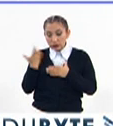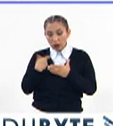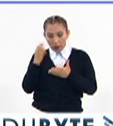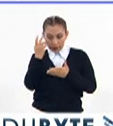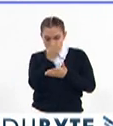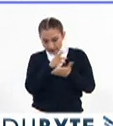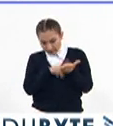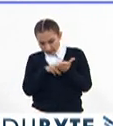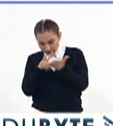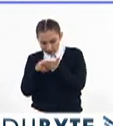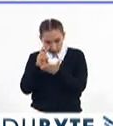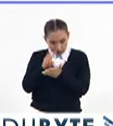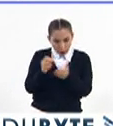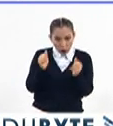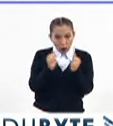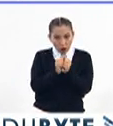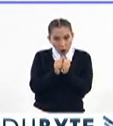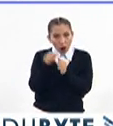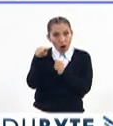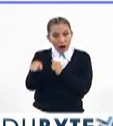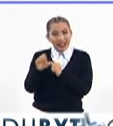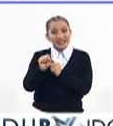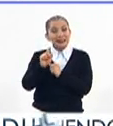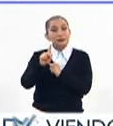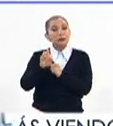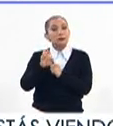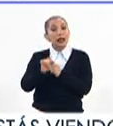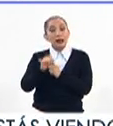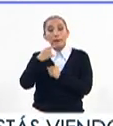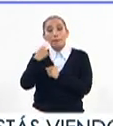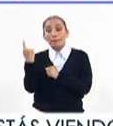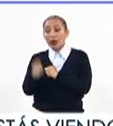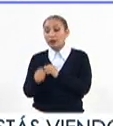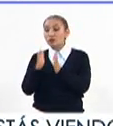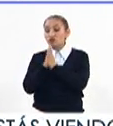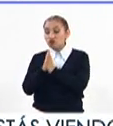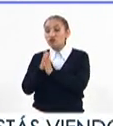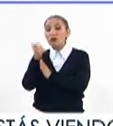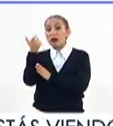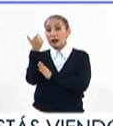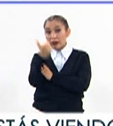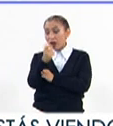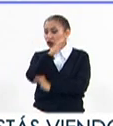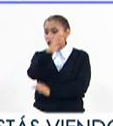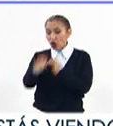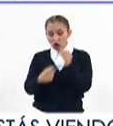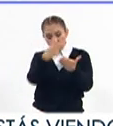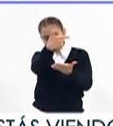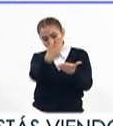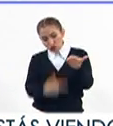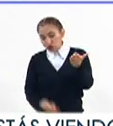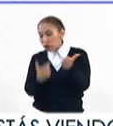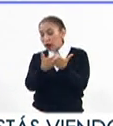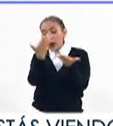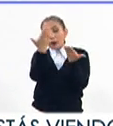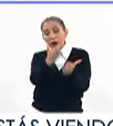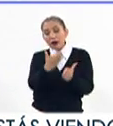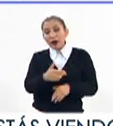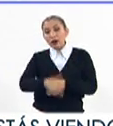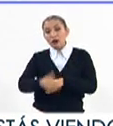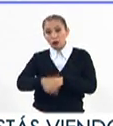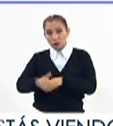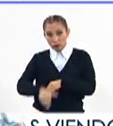ciertas validaciones y a través del SPEI ordena la dispersión de todos los pagos a cuentas